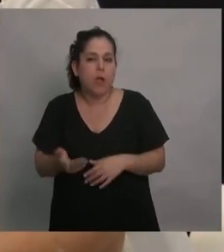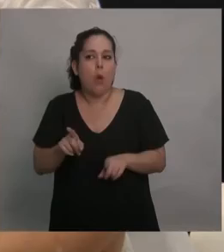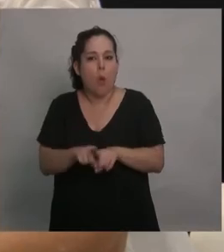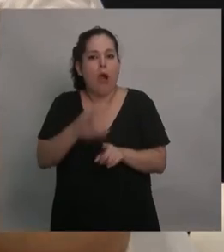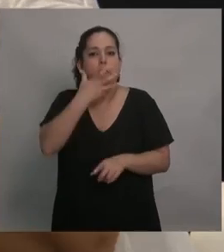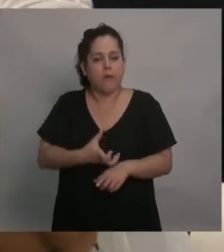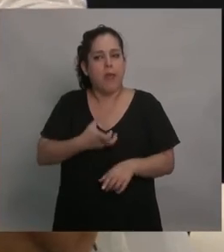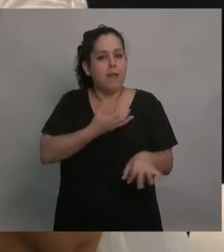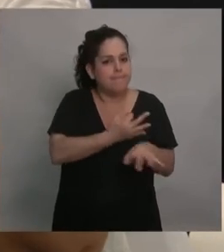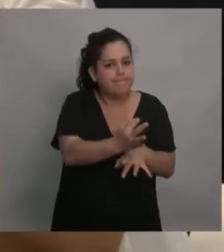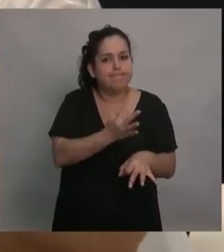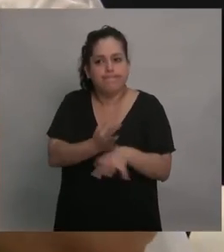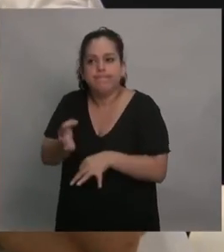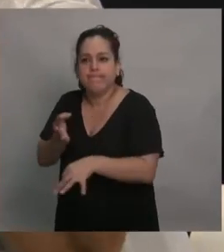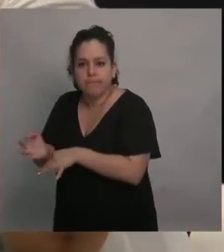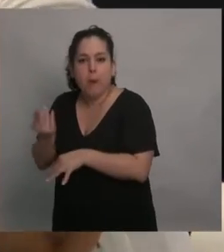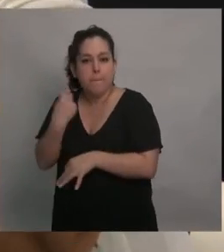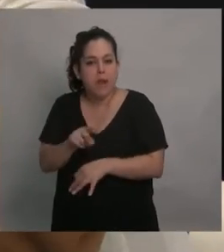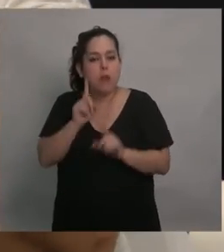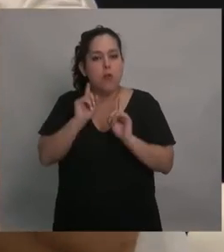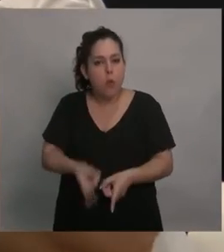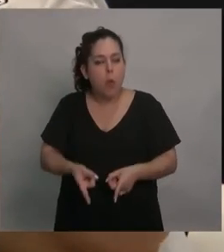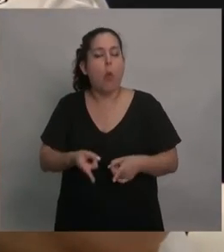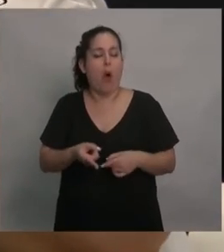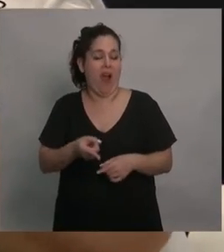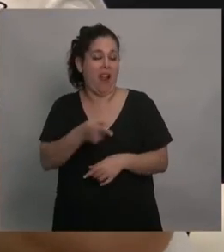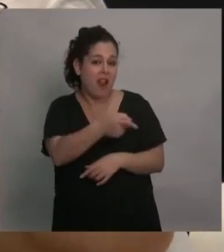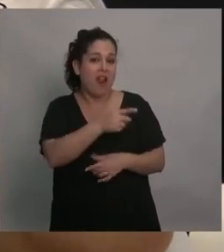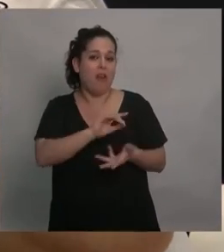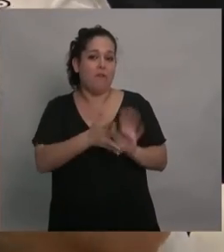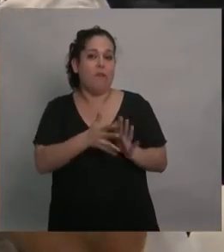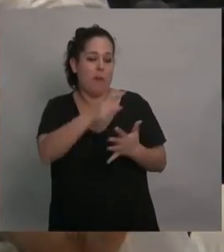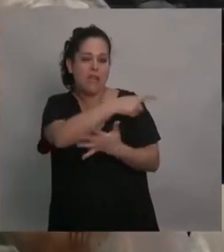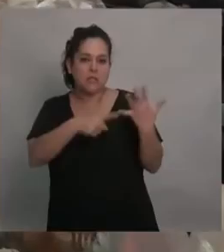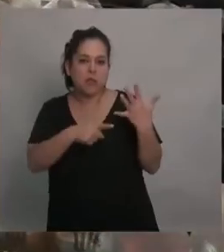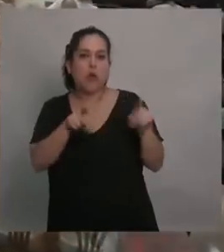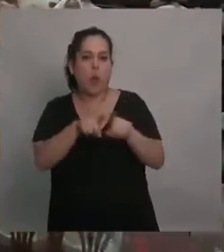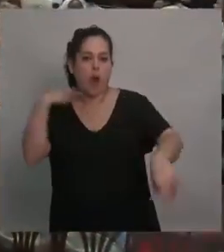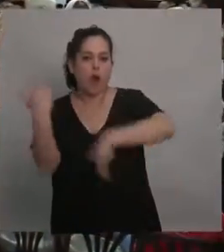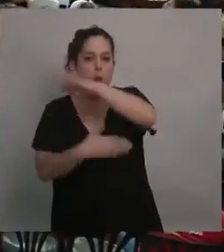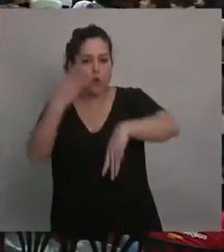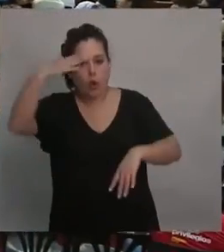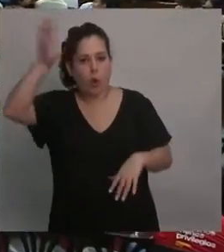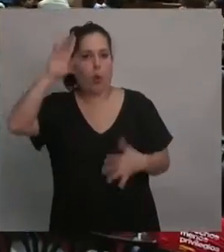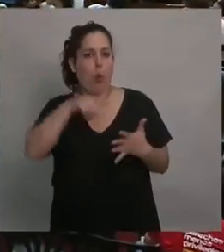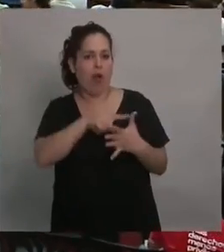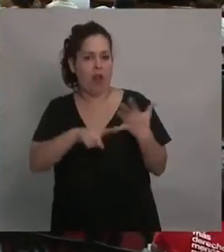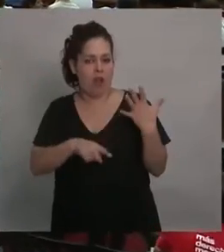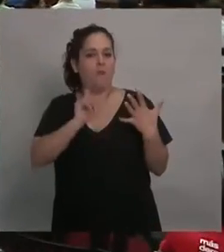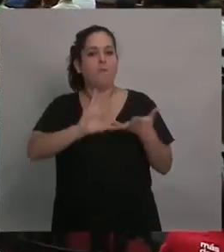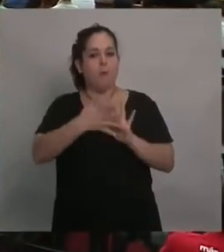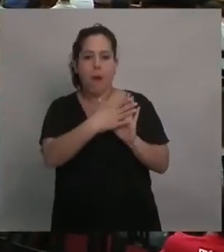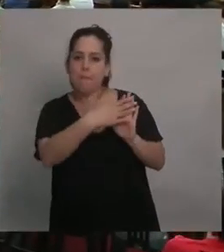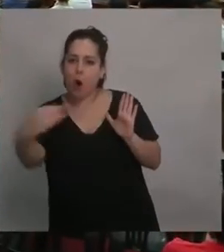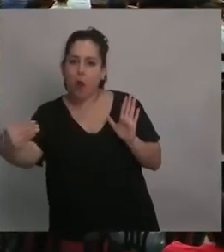Fidel. Ayudaron a convertirse en el paradigma de la juventud cubana y en la guía de la juventud cubana para